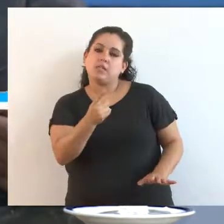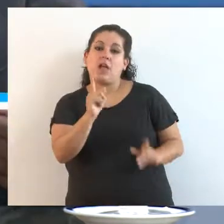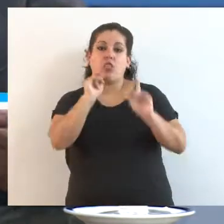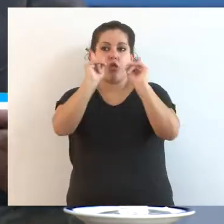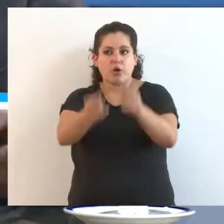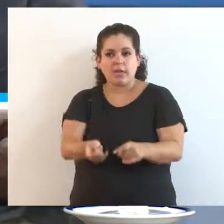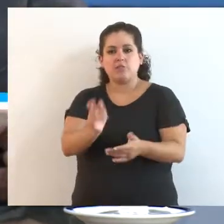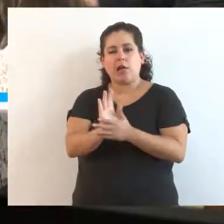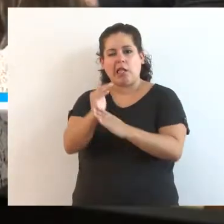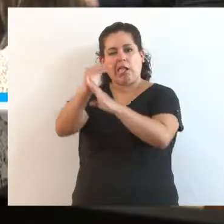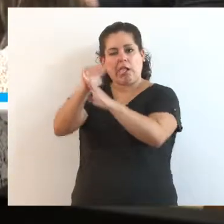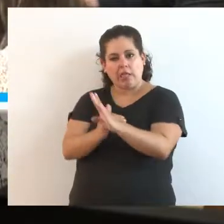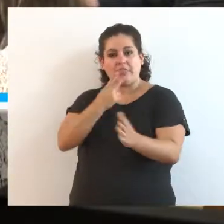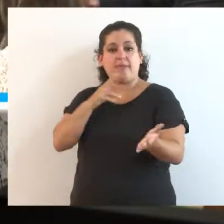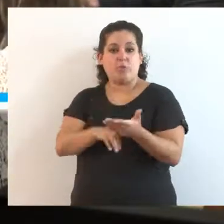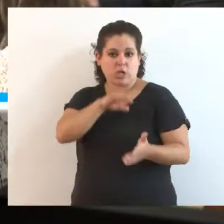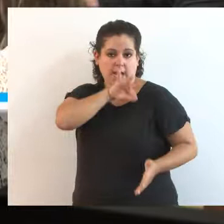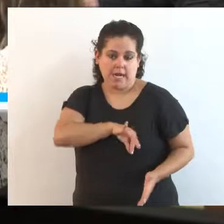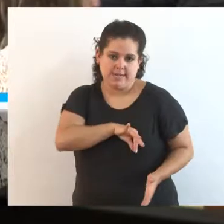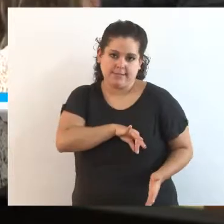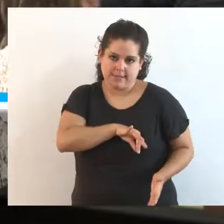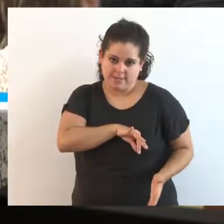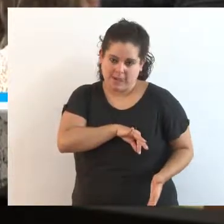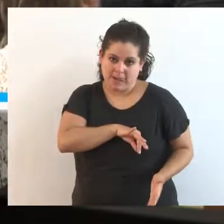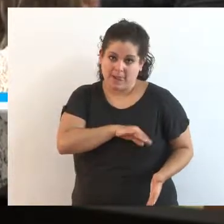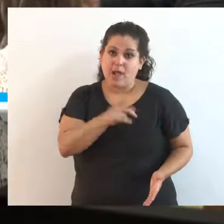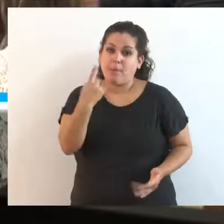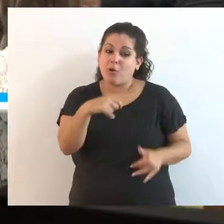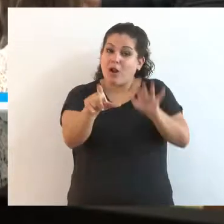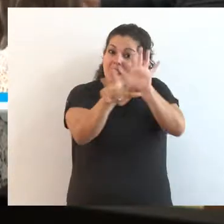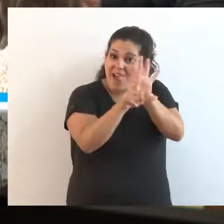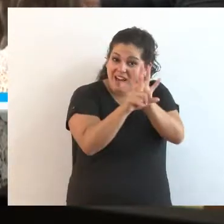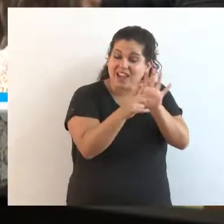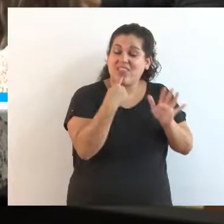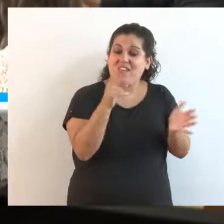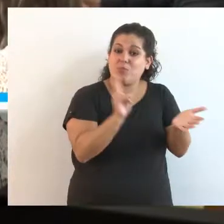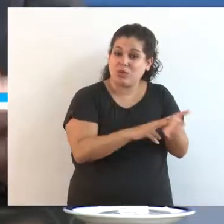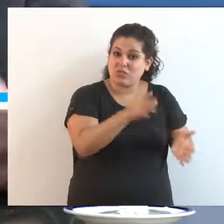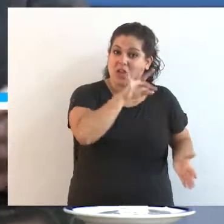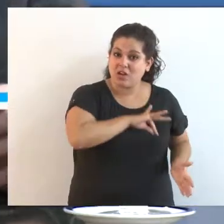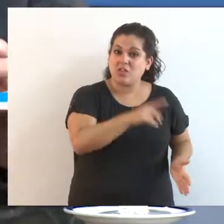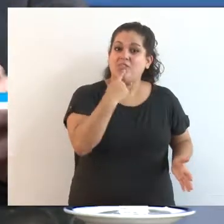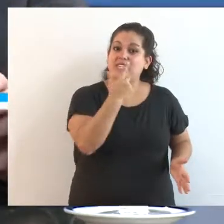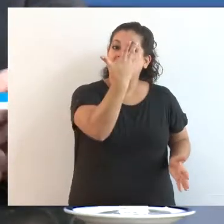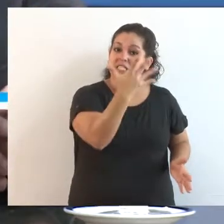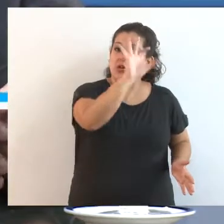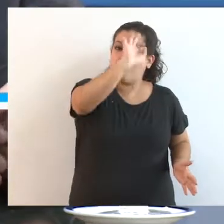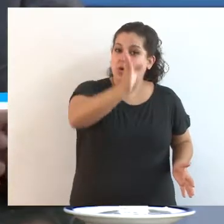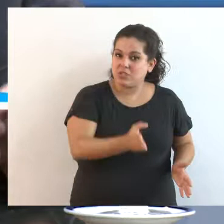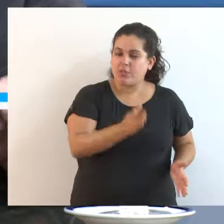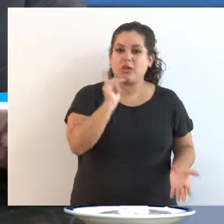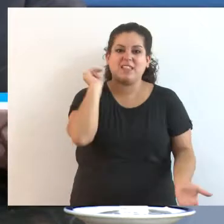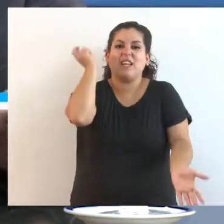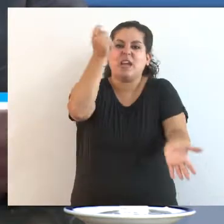después se justifique esa donación. Se deduce de ganancias. Claro. Eso. Entonces, como la ley de ganancias permite que hasta